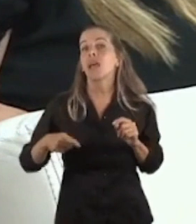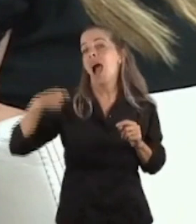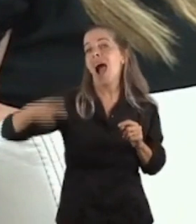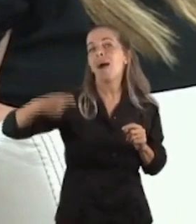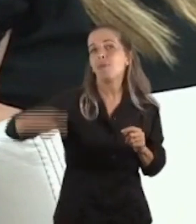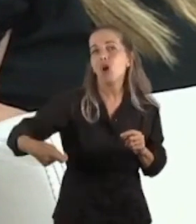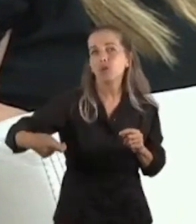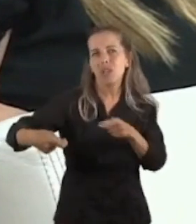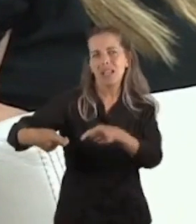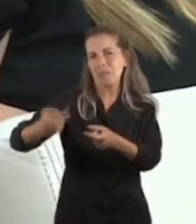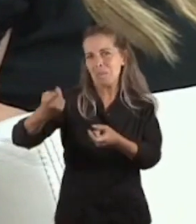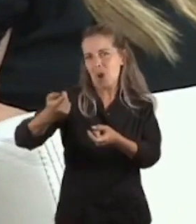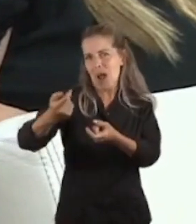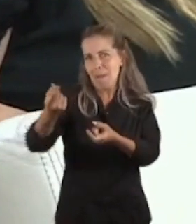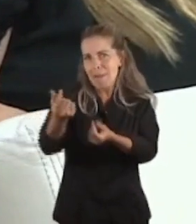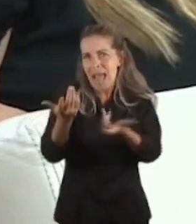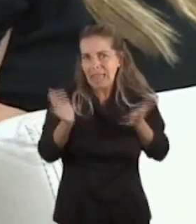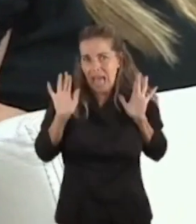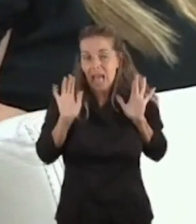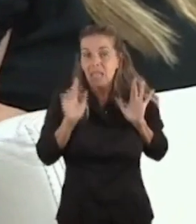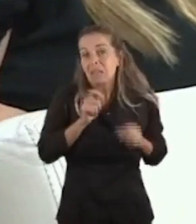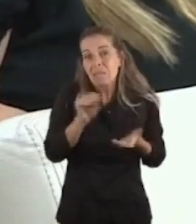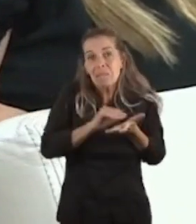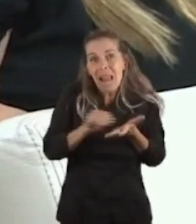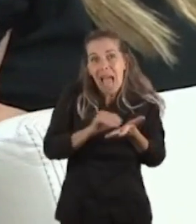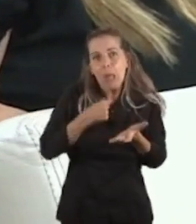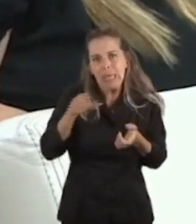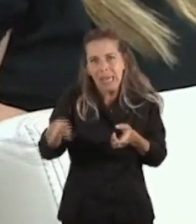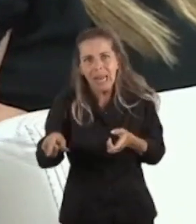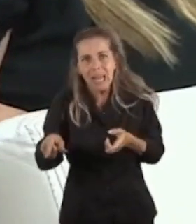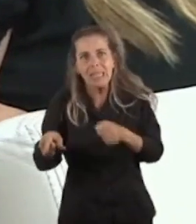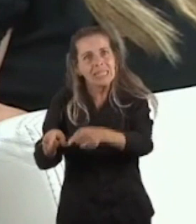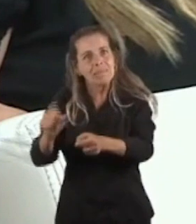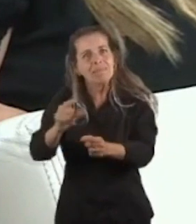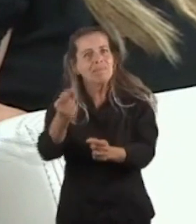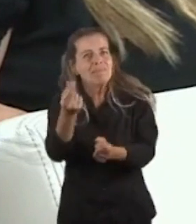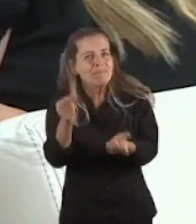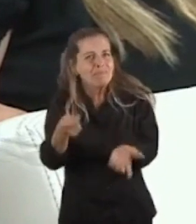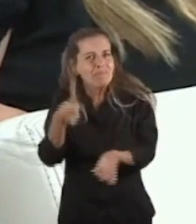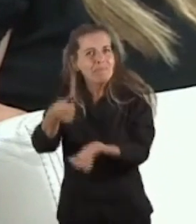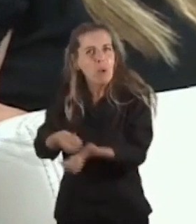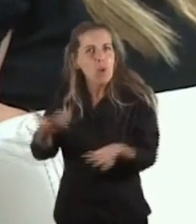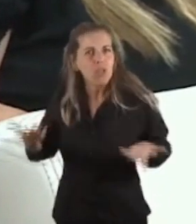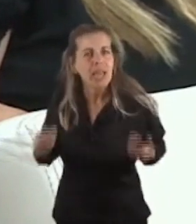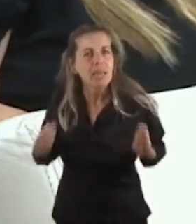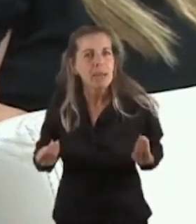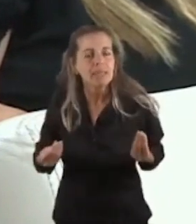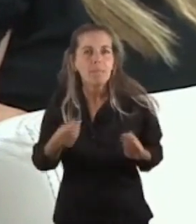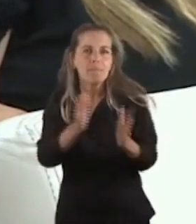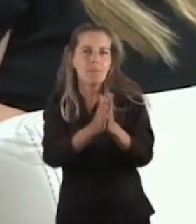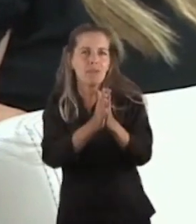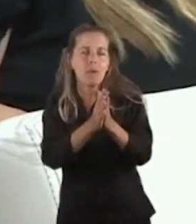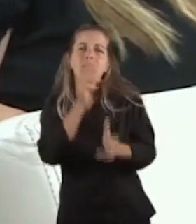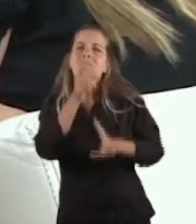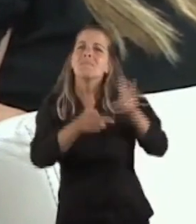eventuales empleados que quisieran arse entonces aquí mi pregunta pero también mi consejo si se puede aclarar esto porque